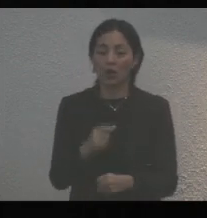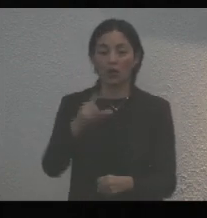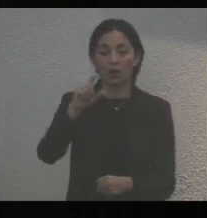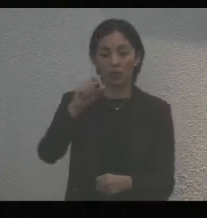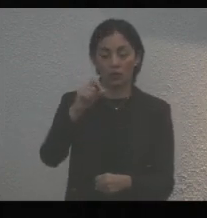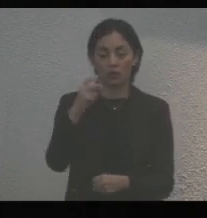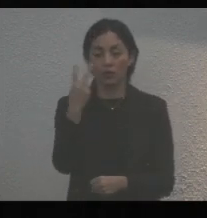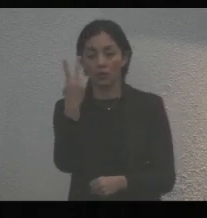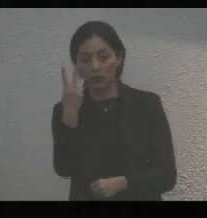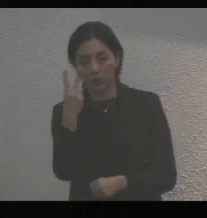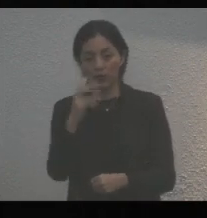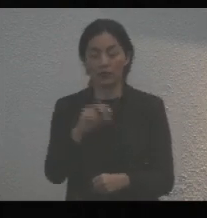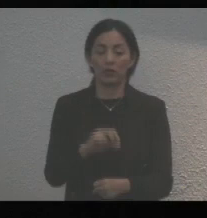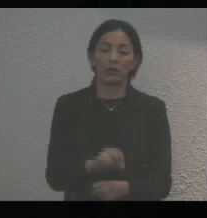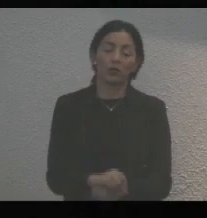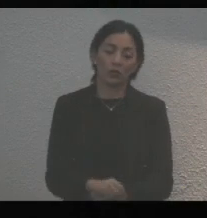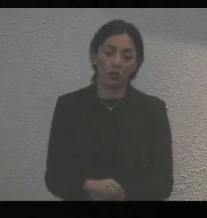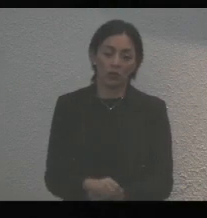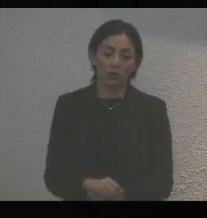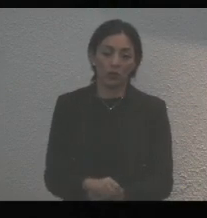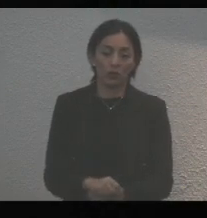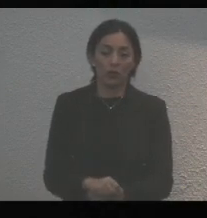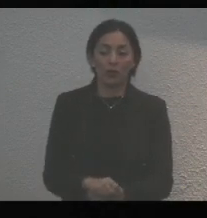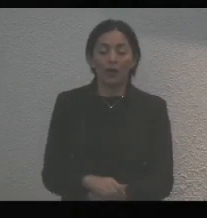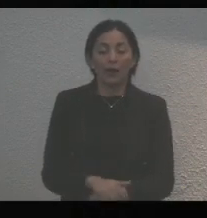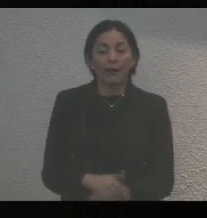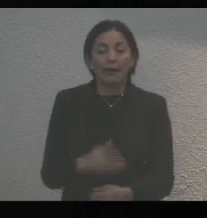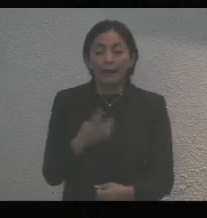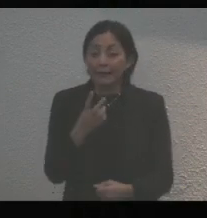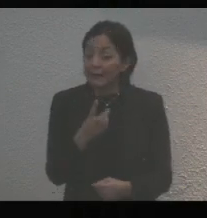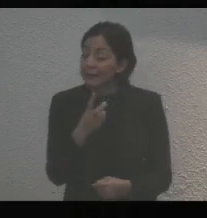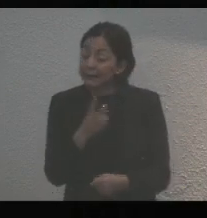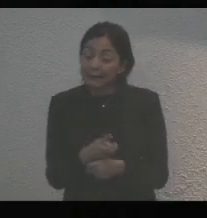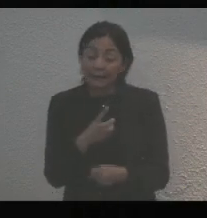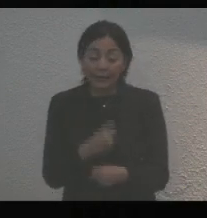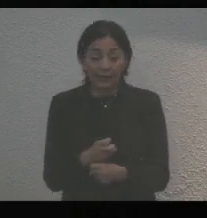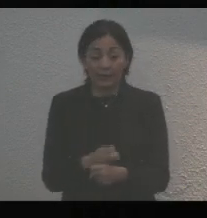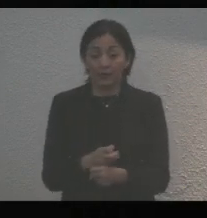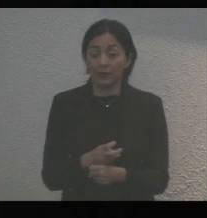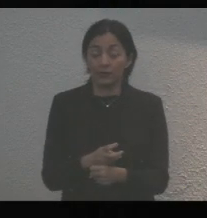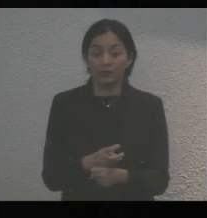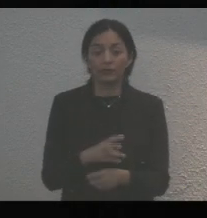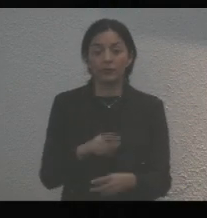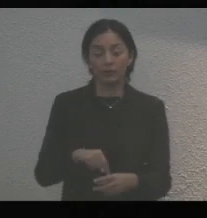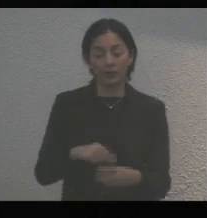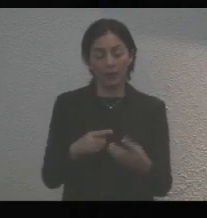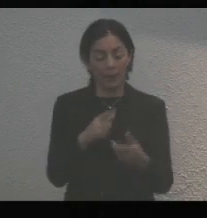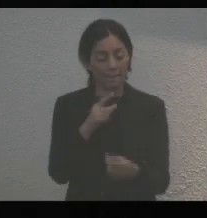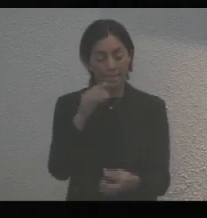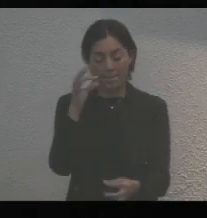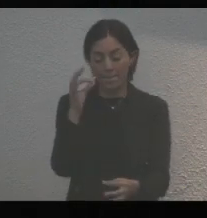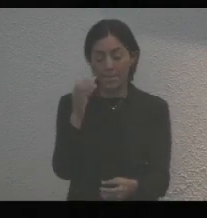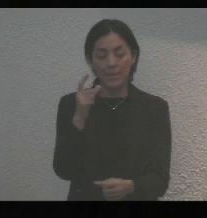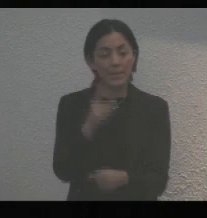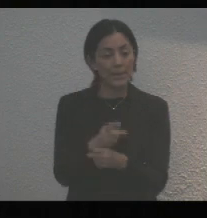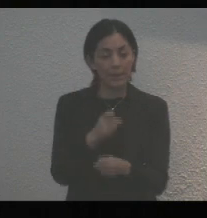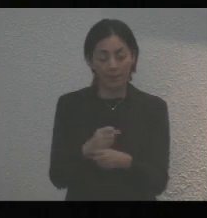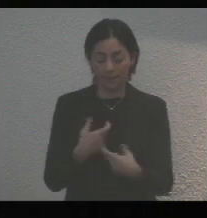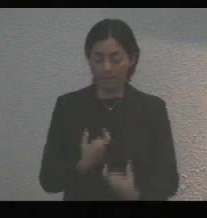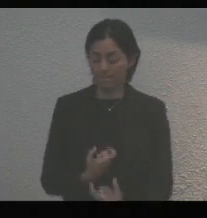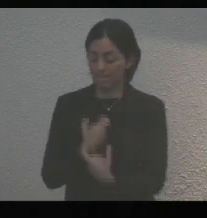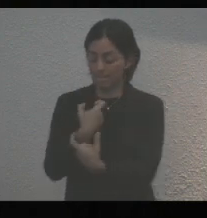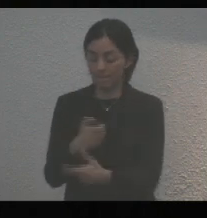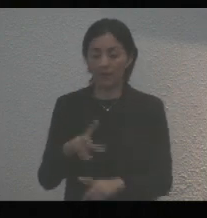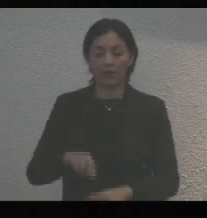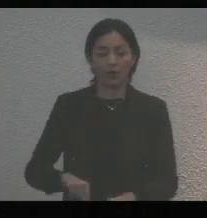2022 y posteriores. Tercero, la primera entrega de la Medalla al Mérito de Quintana Roo